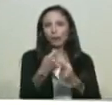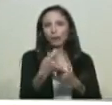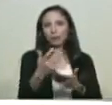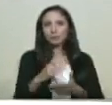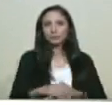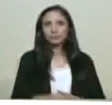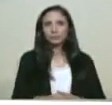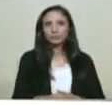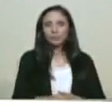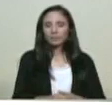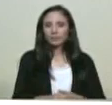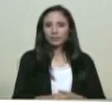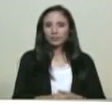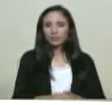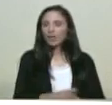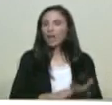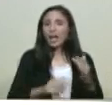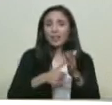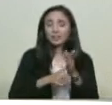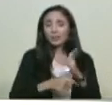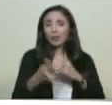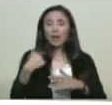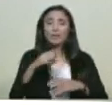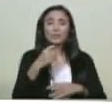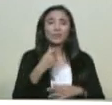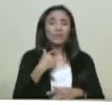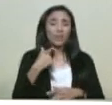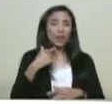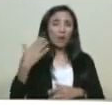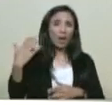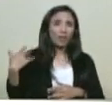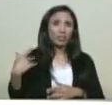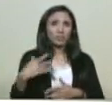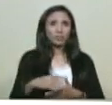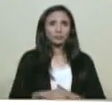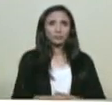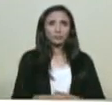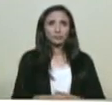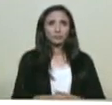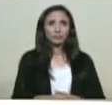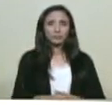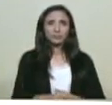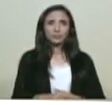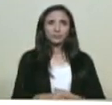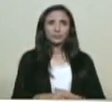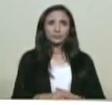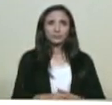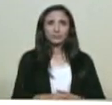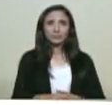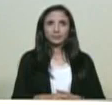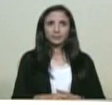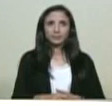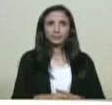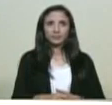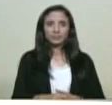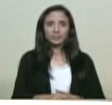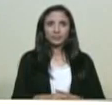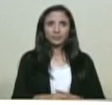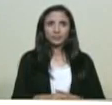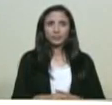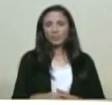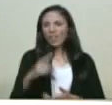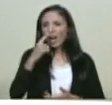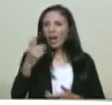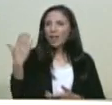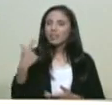Se me cayó el carnet de la patria o la cédula. Cinco tablas, Silvia. La orquídea, le decía en una